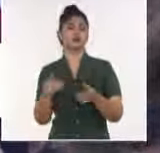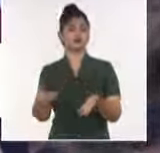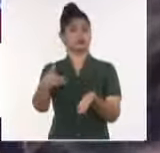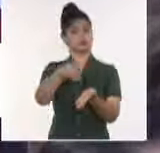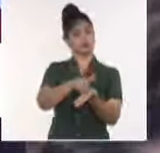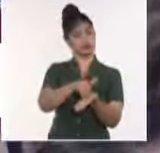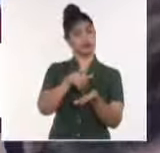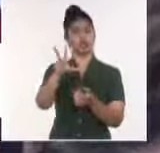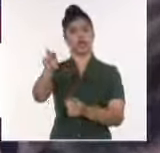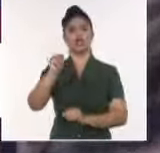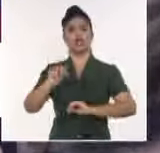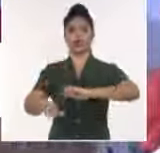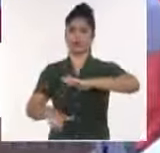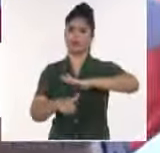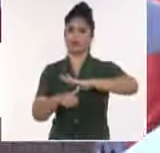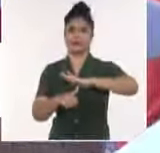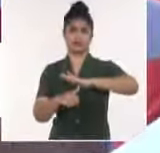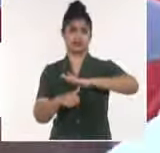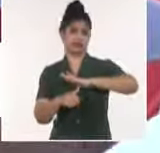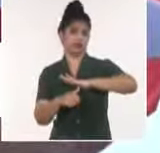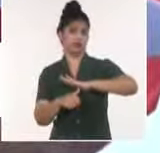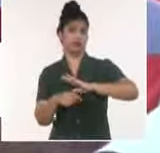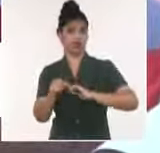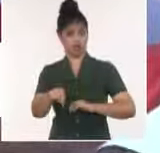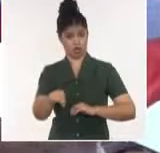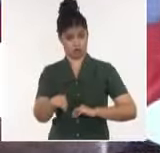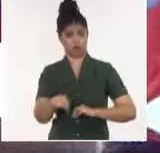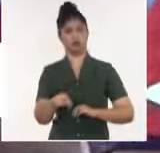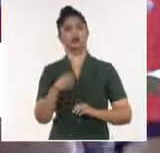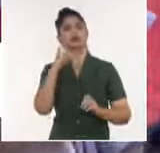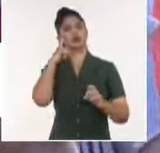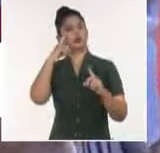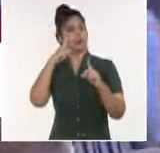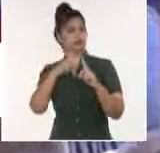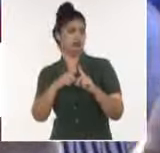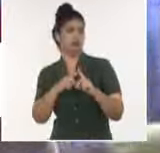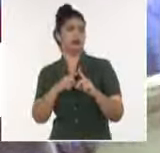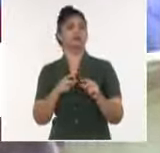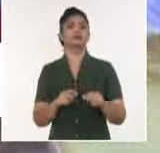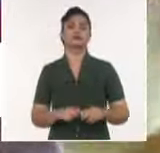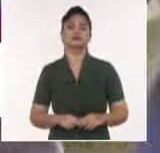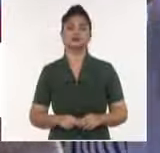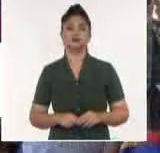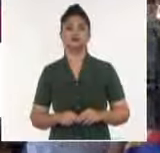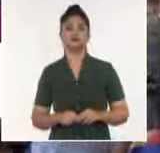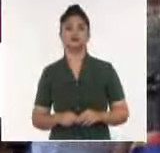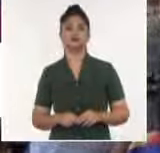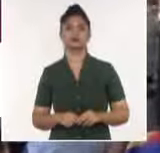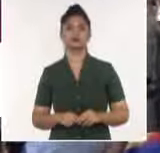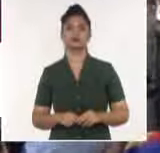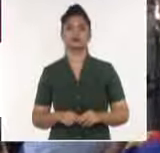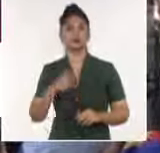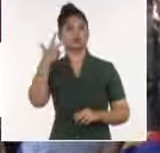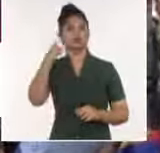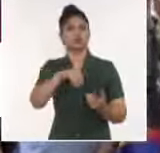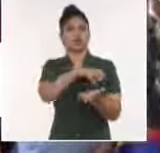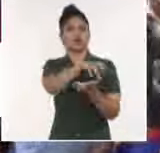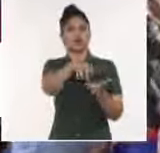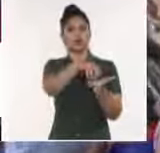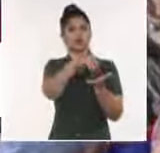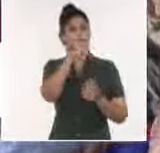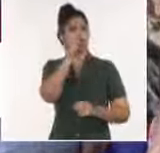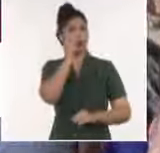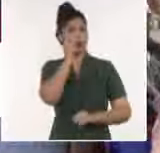presidente de la Generalitat fijada para hoy y que era su propósito principal. Actualmente no se conoce su paradero y la policía local,